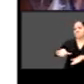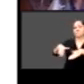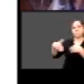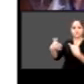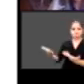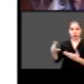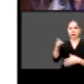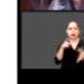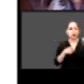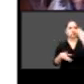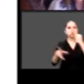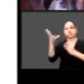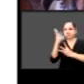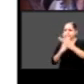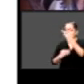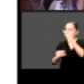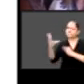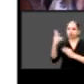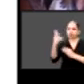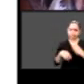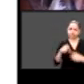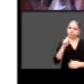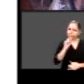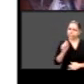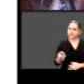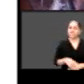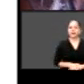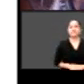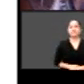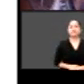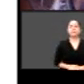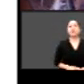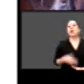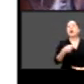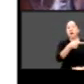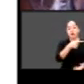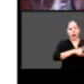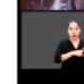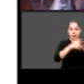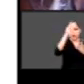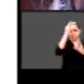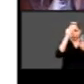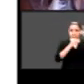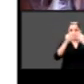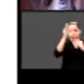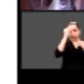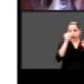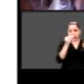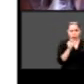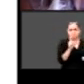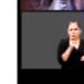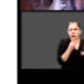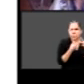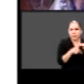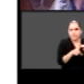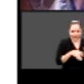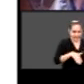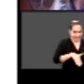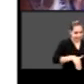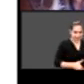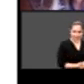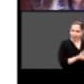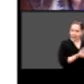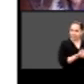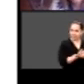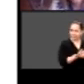desde que se nace en este principio que se llama de horizontalidad porque el aprendizaje no está